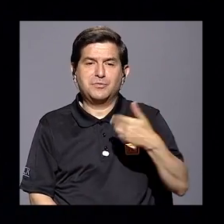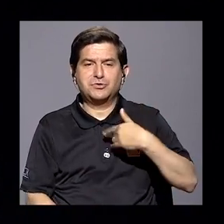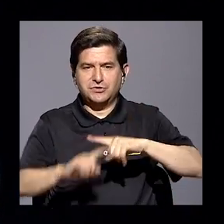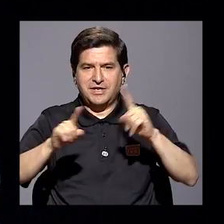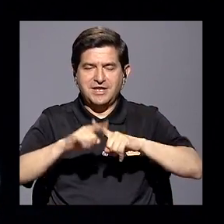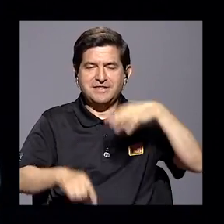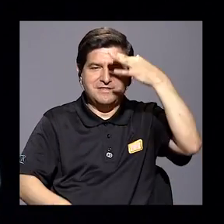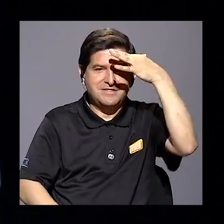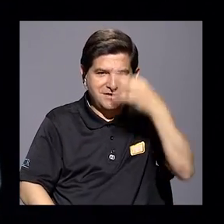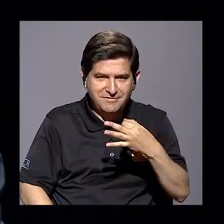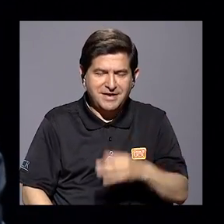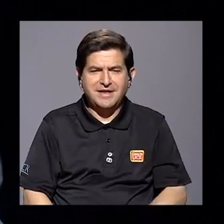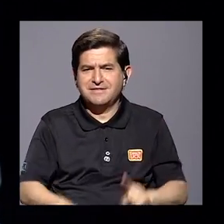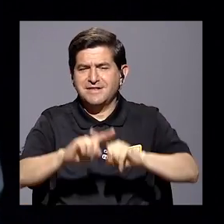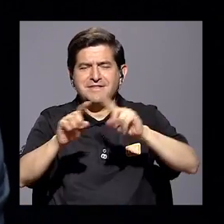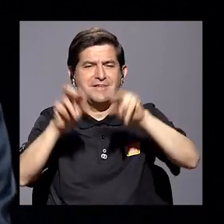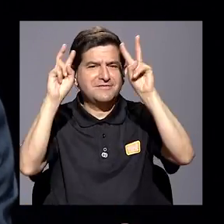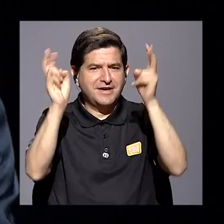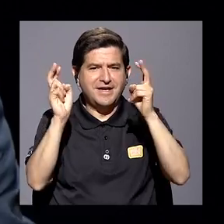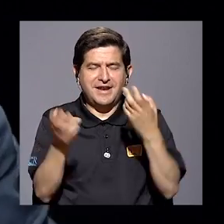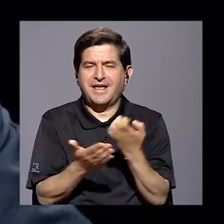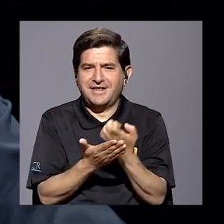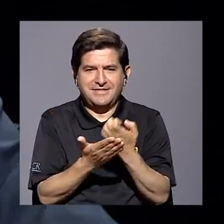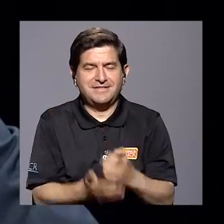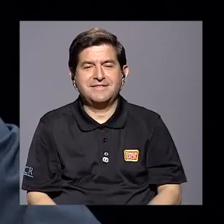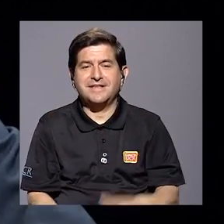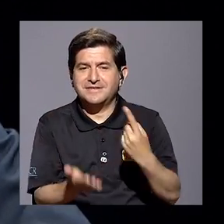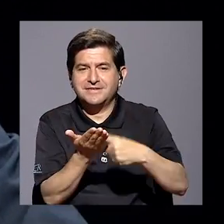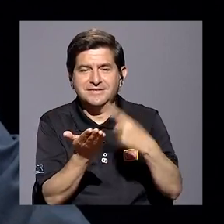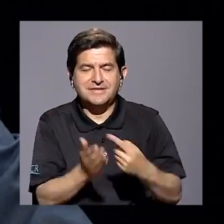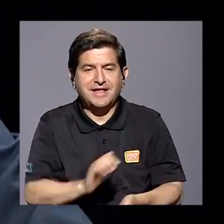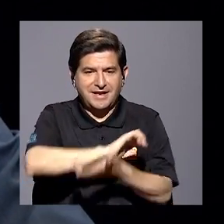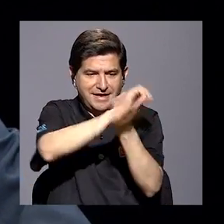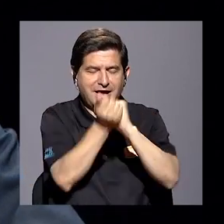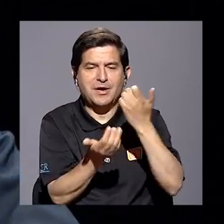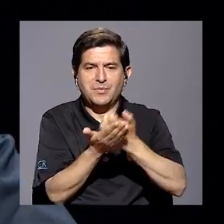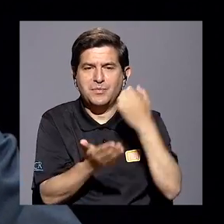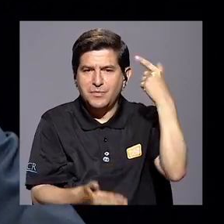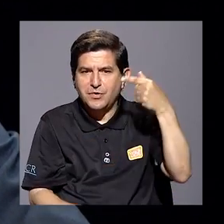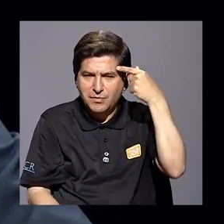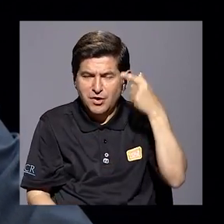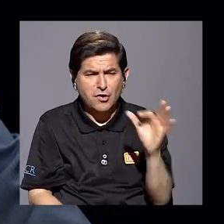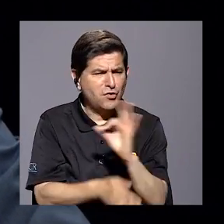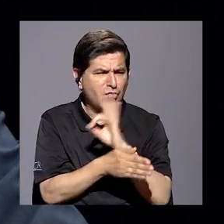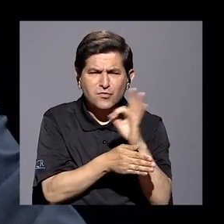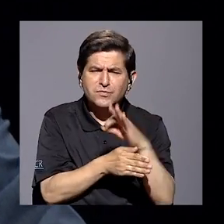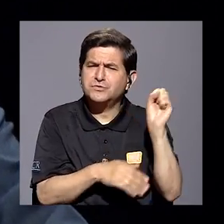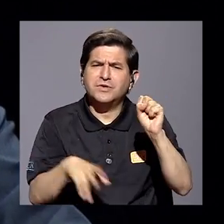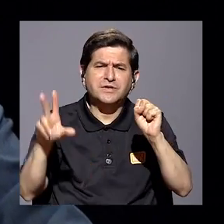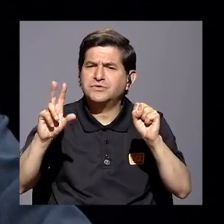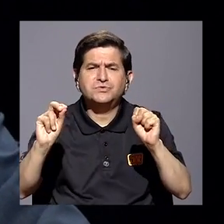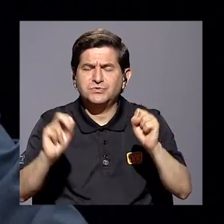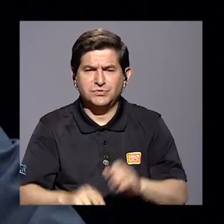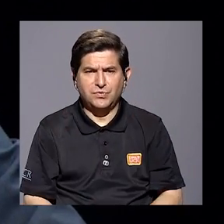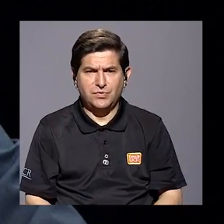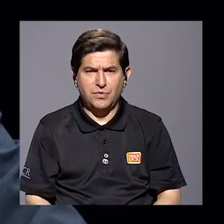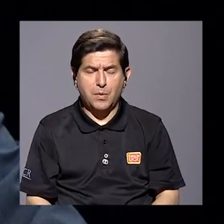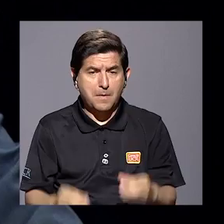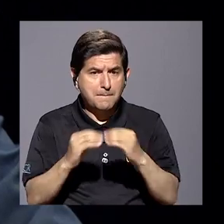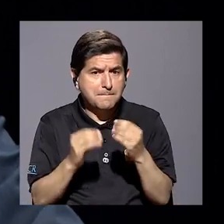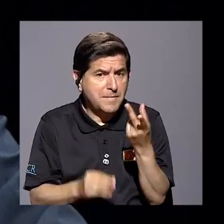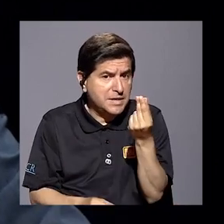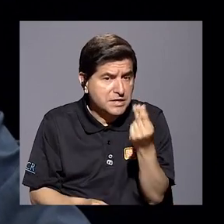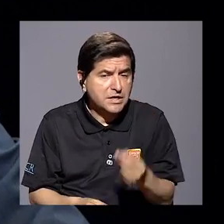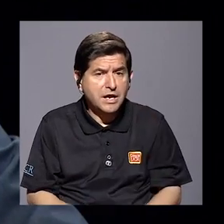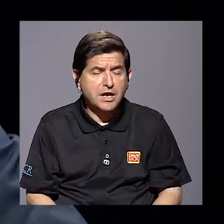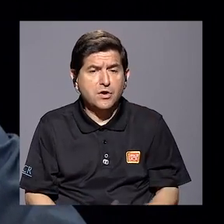en él y tienen distintos puntos de vista sobre varios temas de economía y discutiremos reforma fiscal funciona la reforma fiscal va a